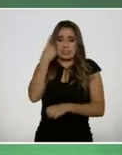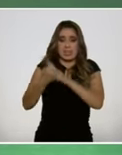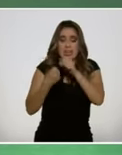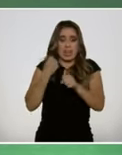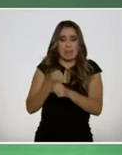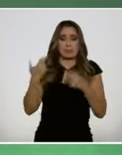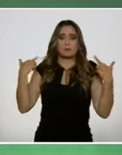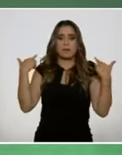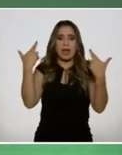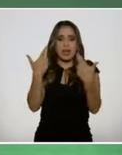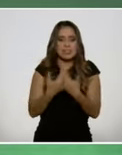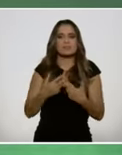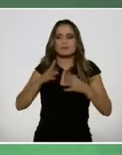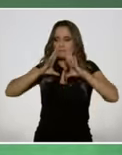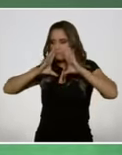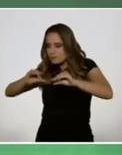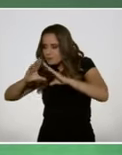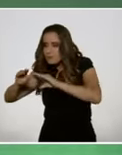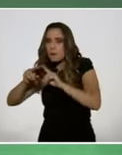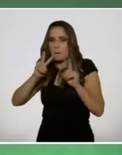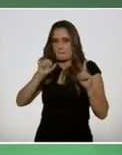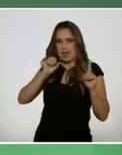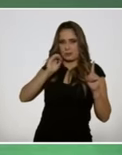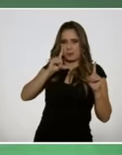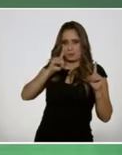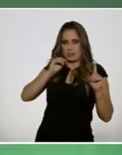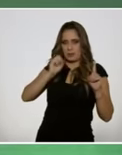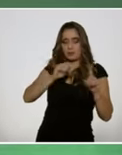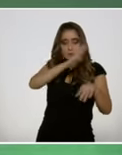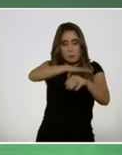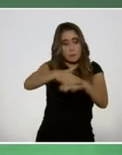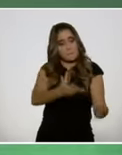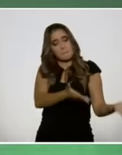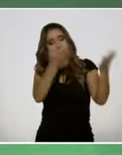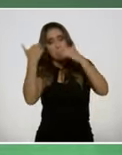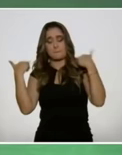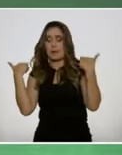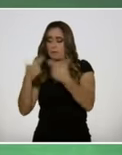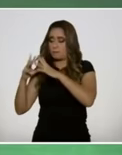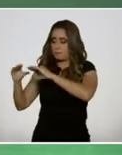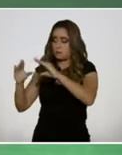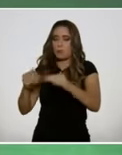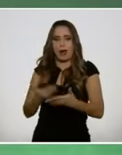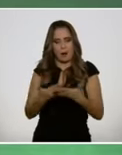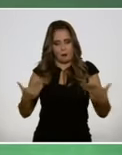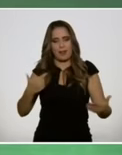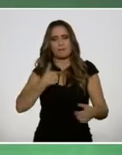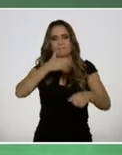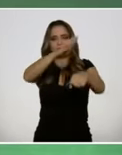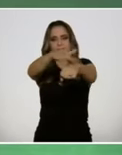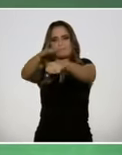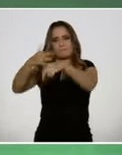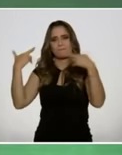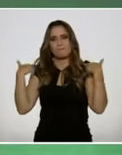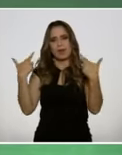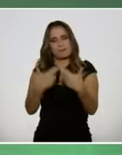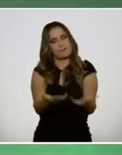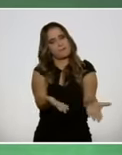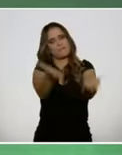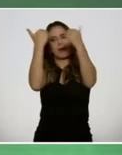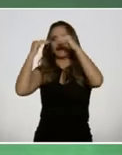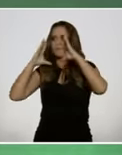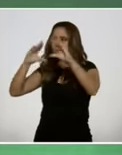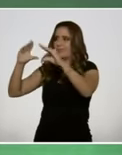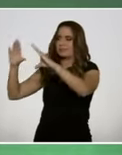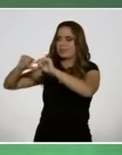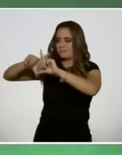maestros acudieron con fervor al llamado de Vasconcelos, hoy lo harán para educar a nuestro pueblo más necesitados. Mil